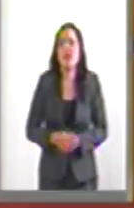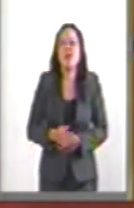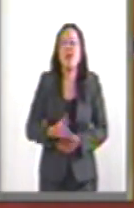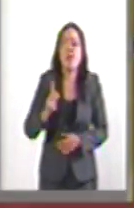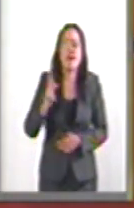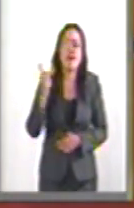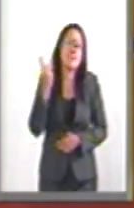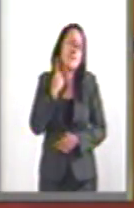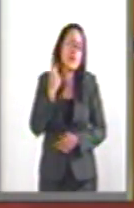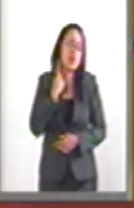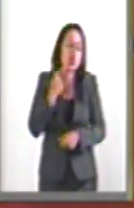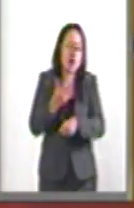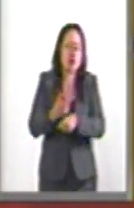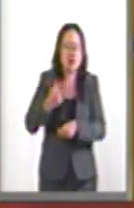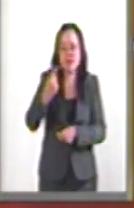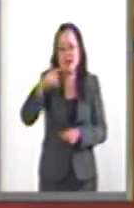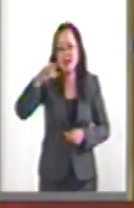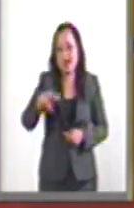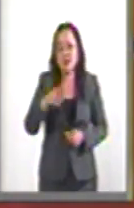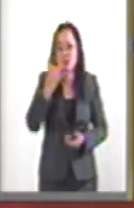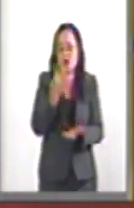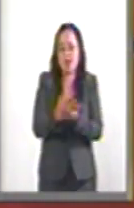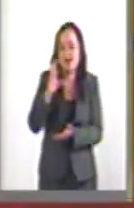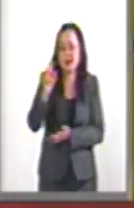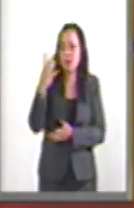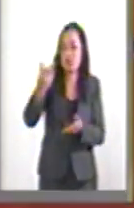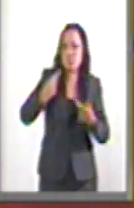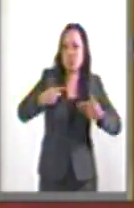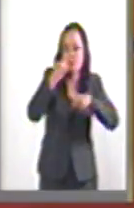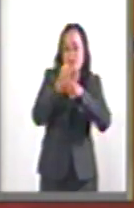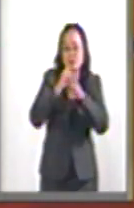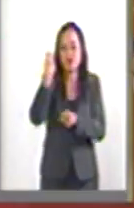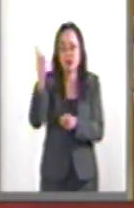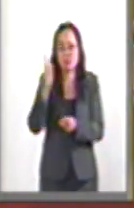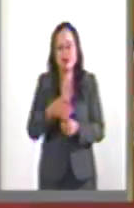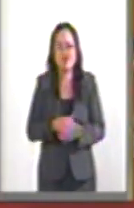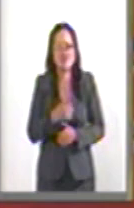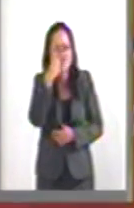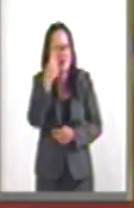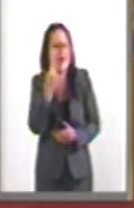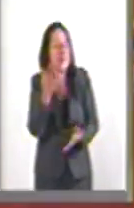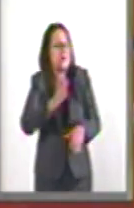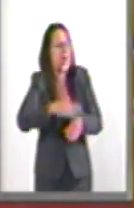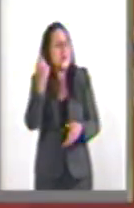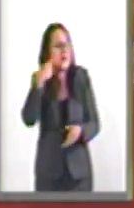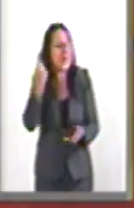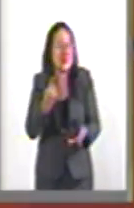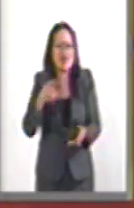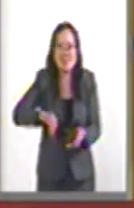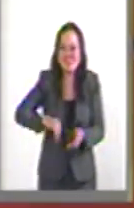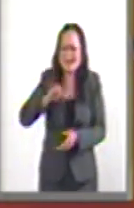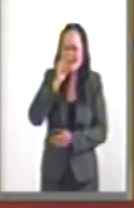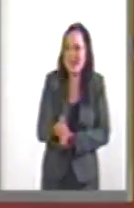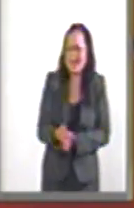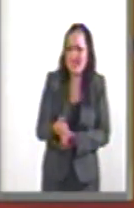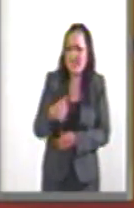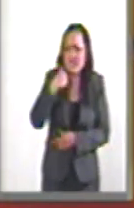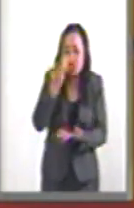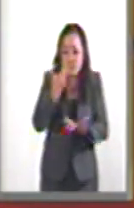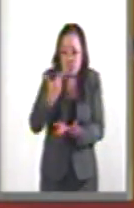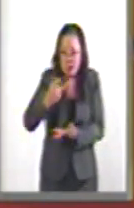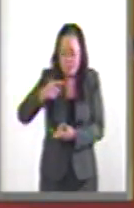pues solo tiene 44 investigadores. Pero, ¿para qué quiere más? No tiene interés en perseguirse